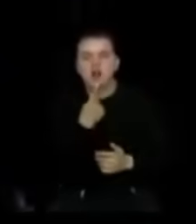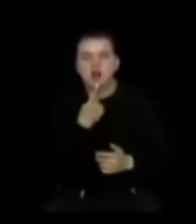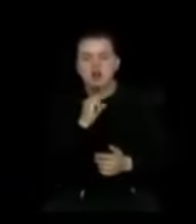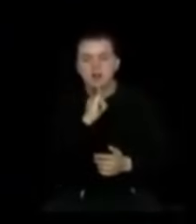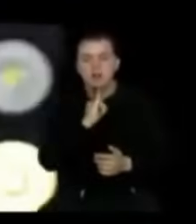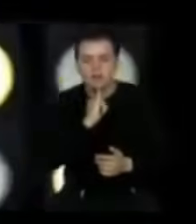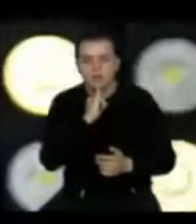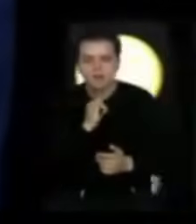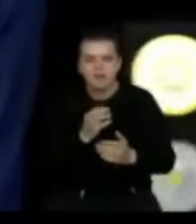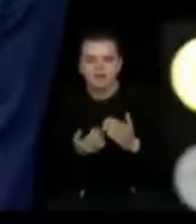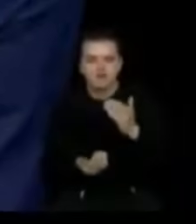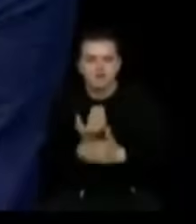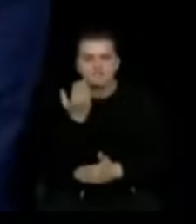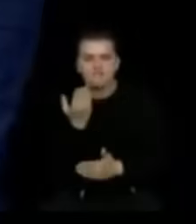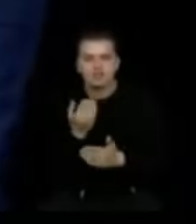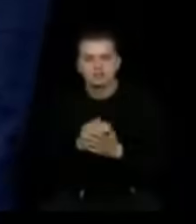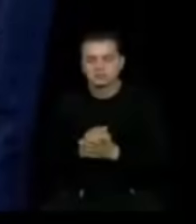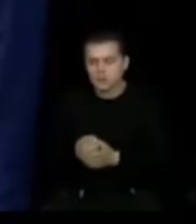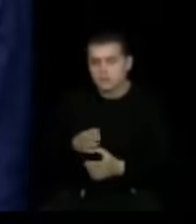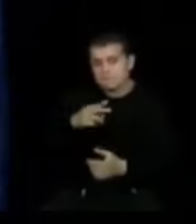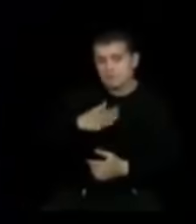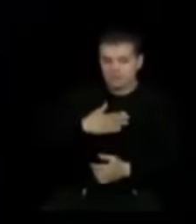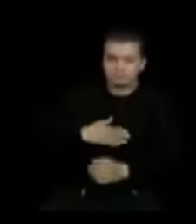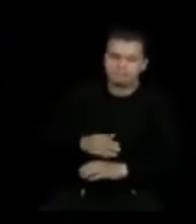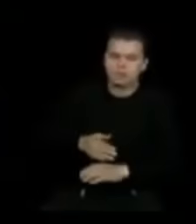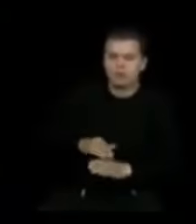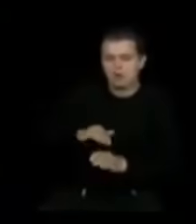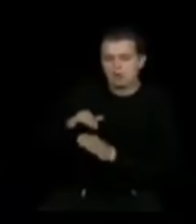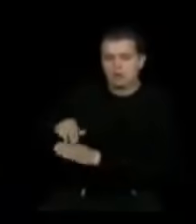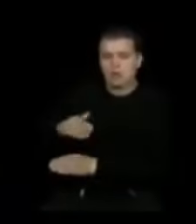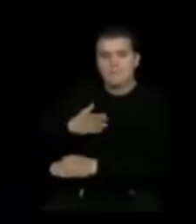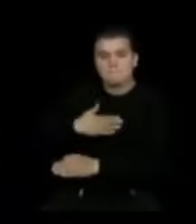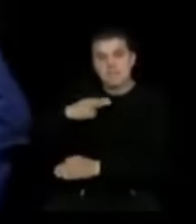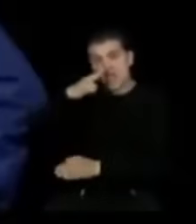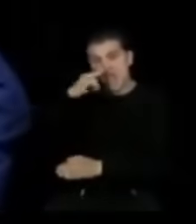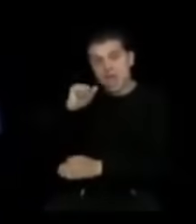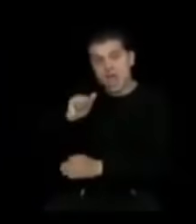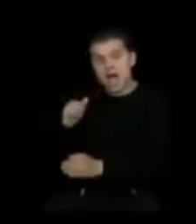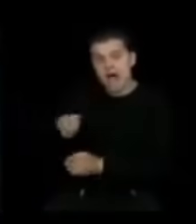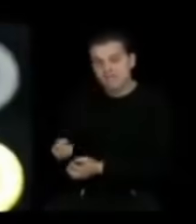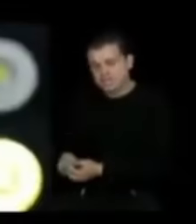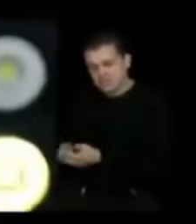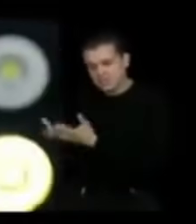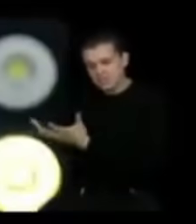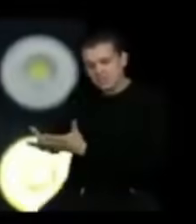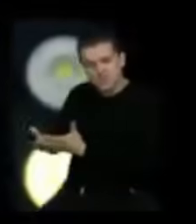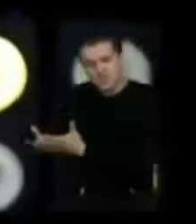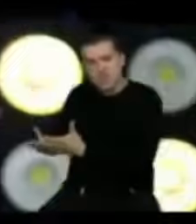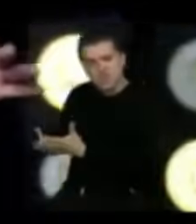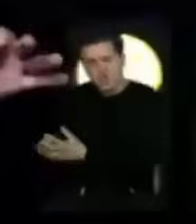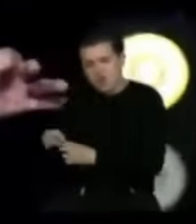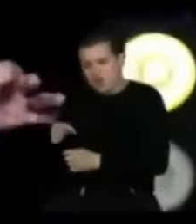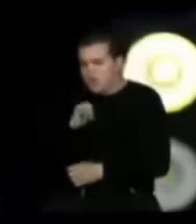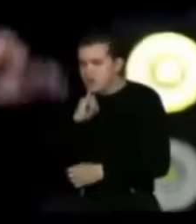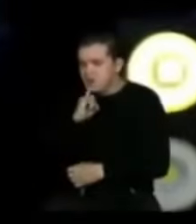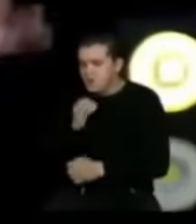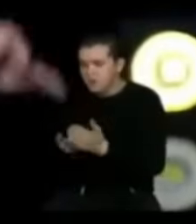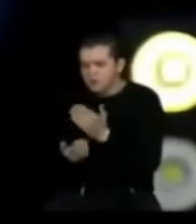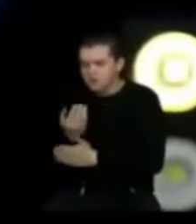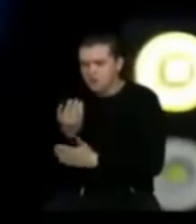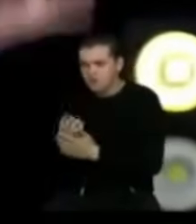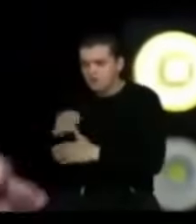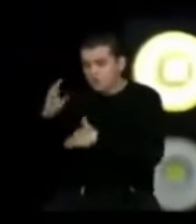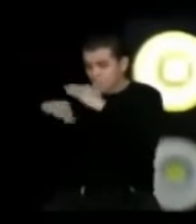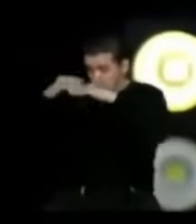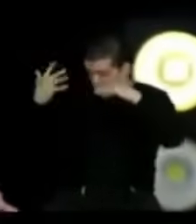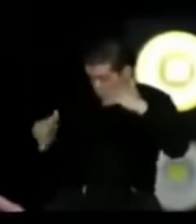Cuando mi hija recibió ese don de hablar nuevas lenguas en Jerusalén, una señal de que